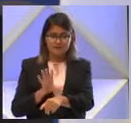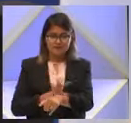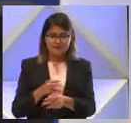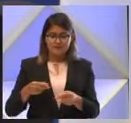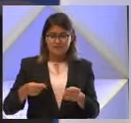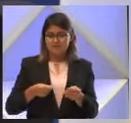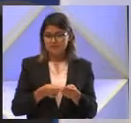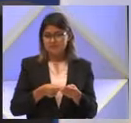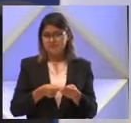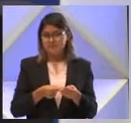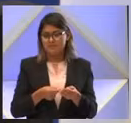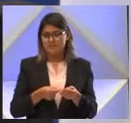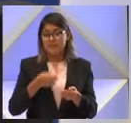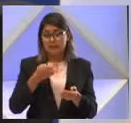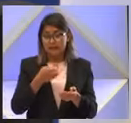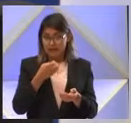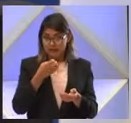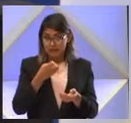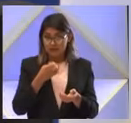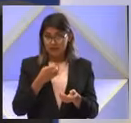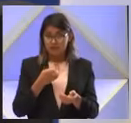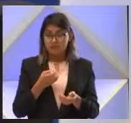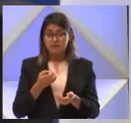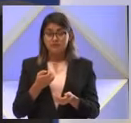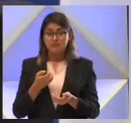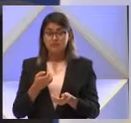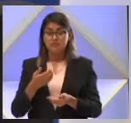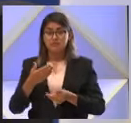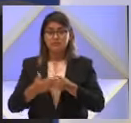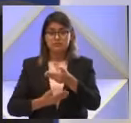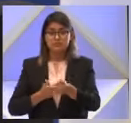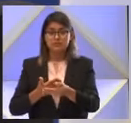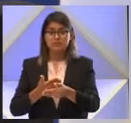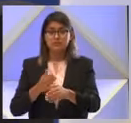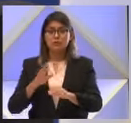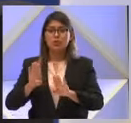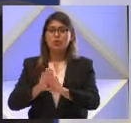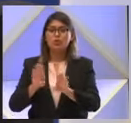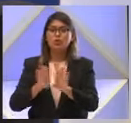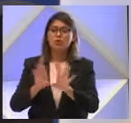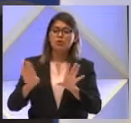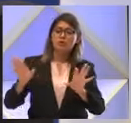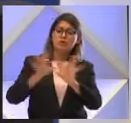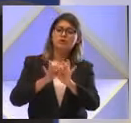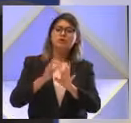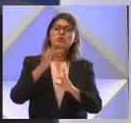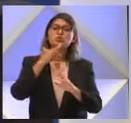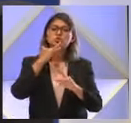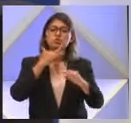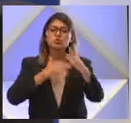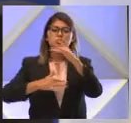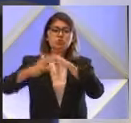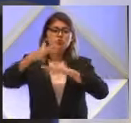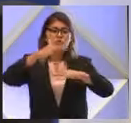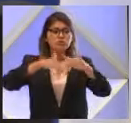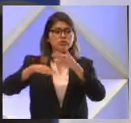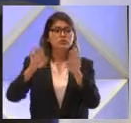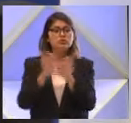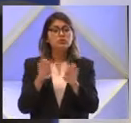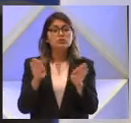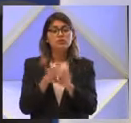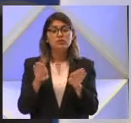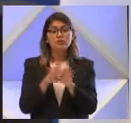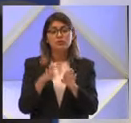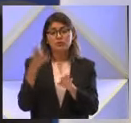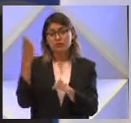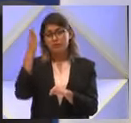qué efecto tienen en la contaminación y el cambio climático puesto que